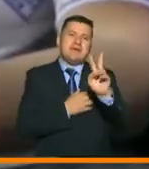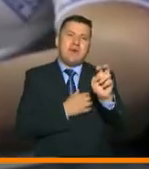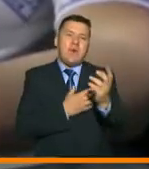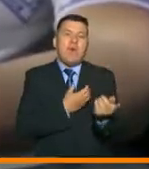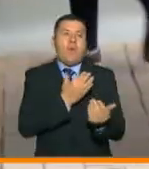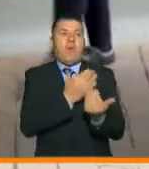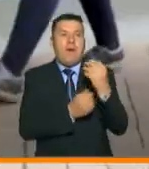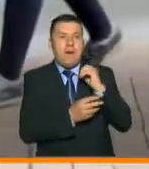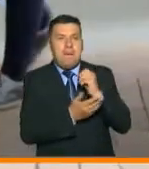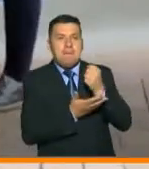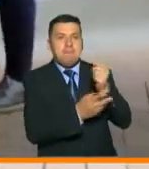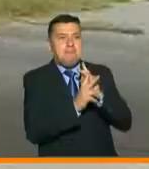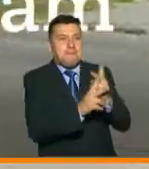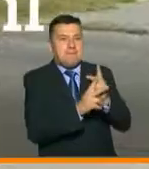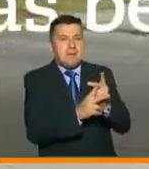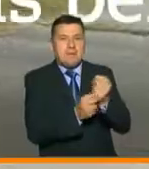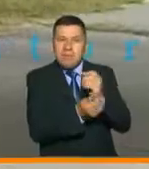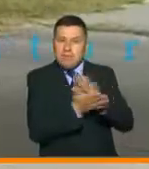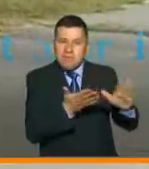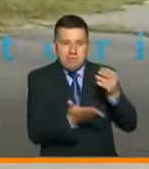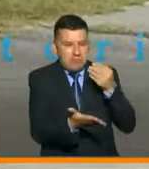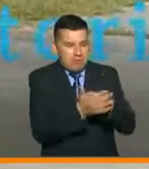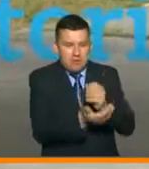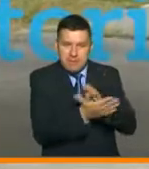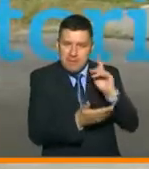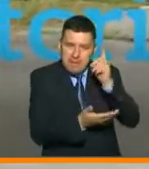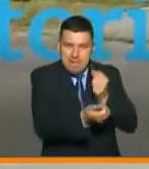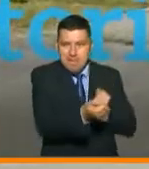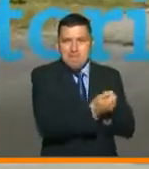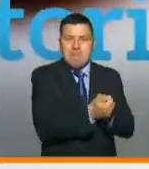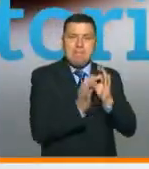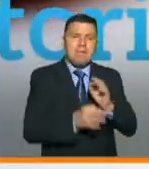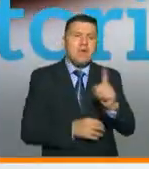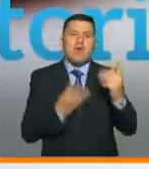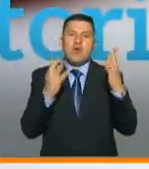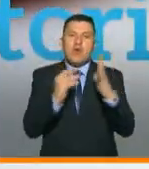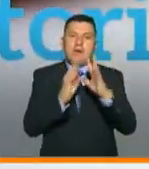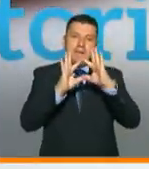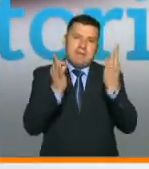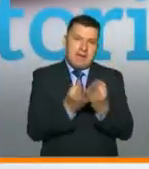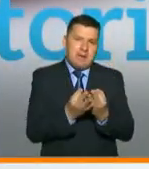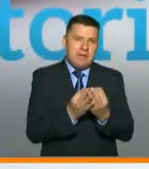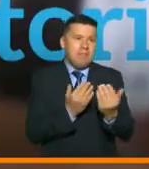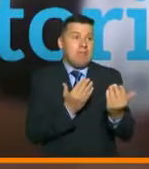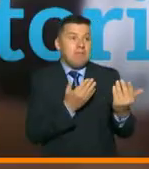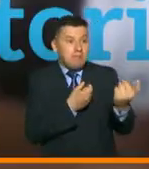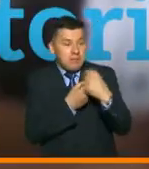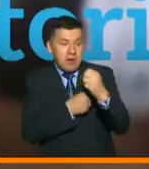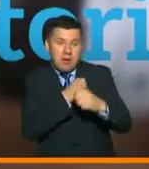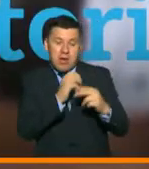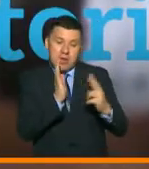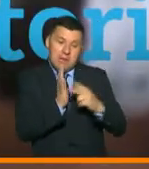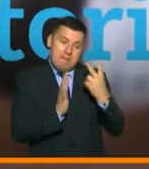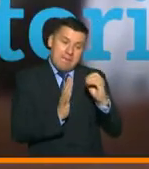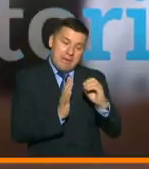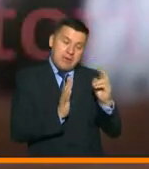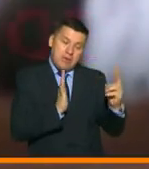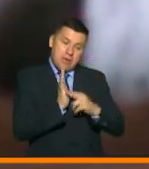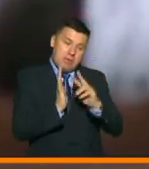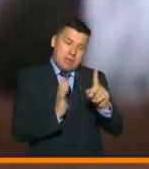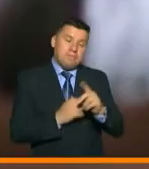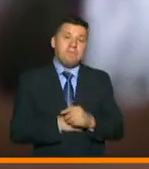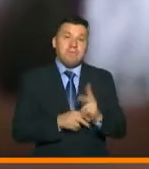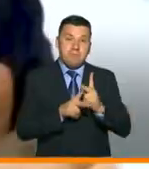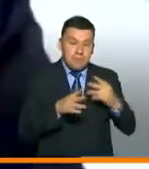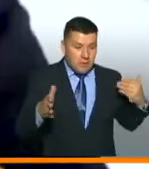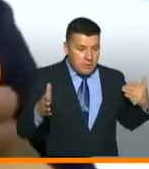33,857 nuevos créditos educativos condonables, beneficiando así a cerca de 90,000 familias en las convocatorias 2020 y 2021. A